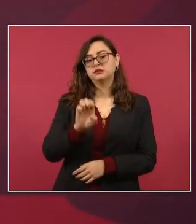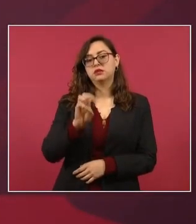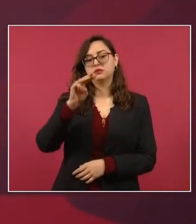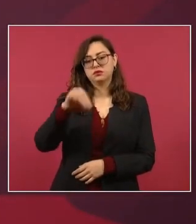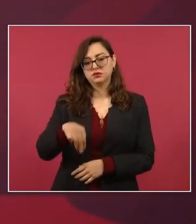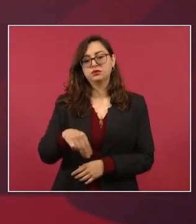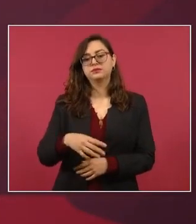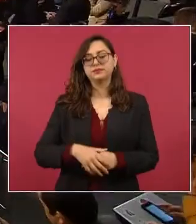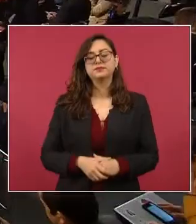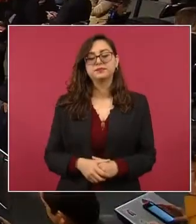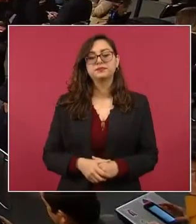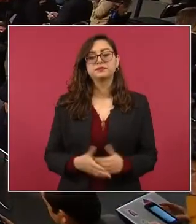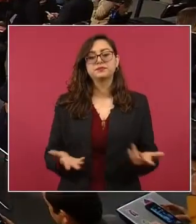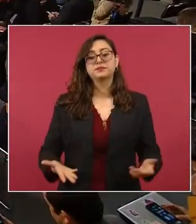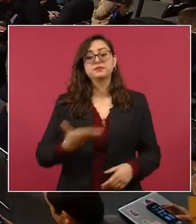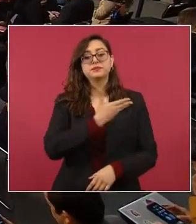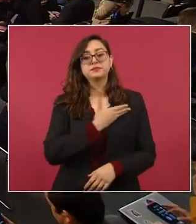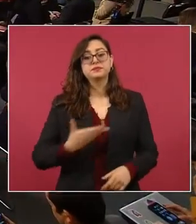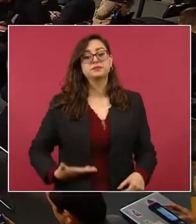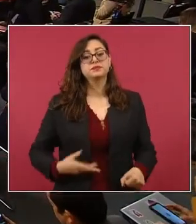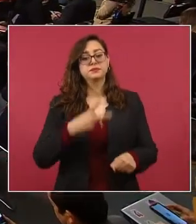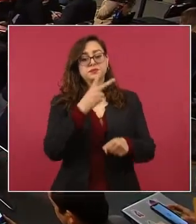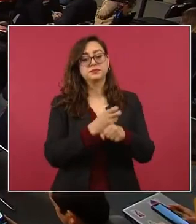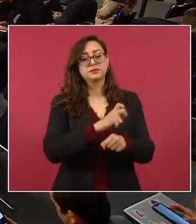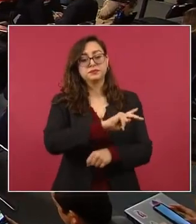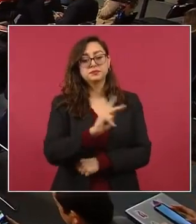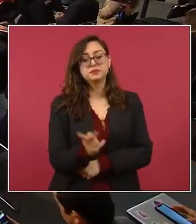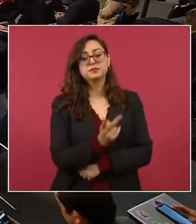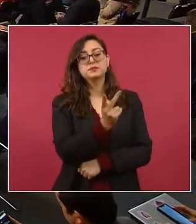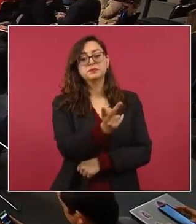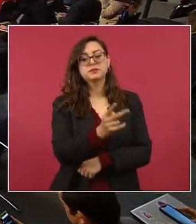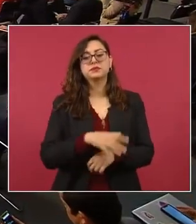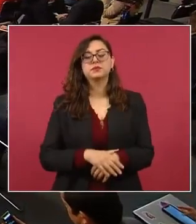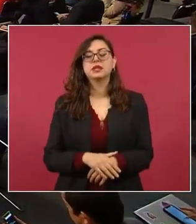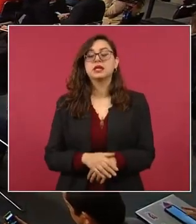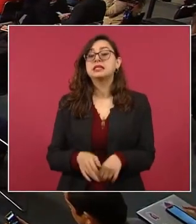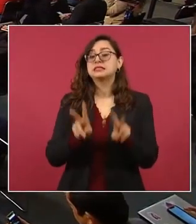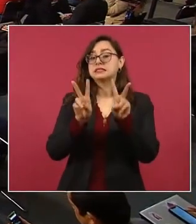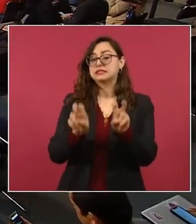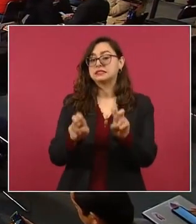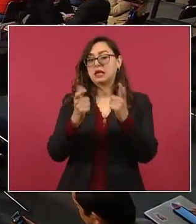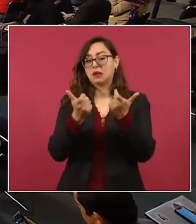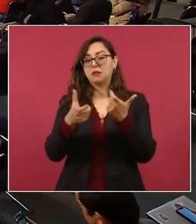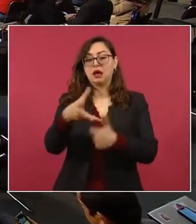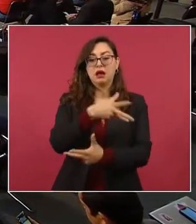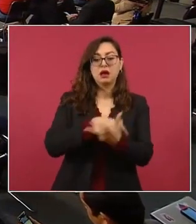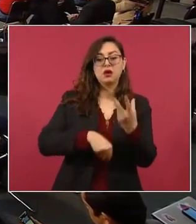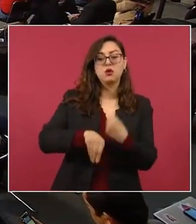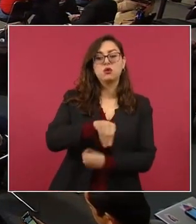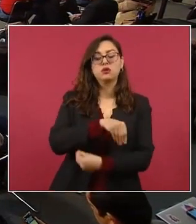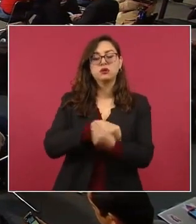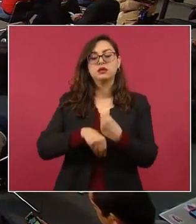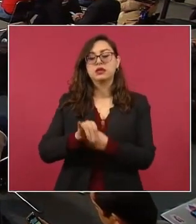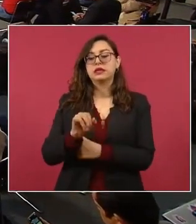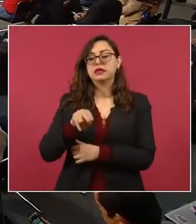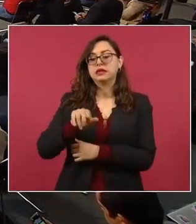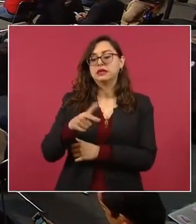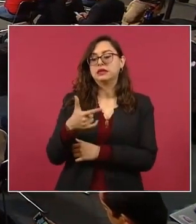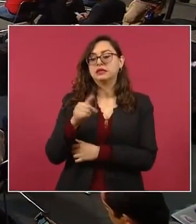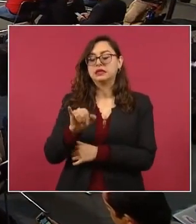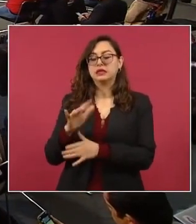Sí. Presidente, como una segunda pregunta, en el ámbito económico, se ha registrado a través del INEGI